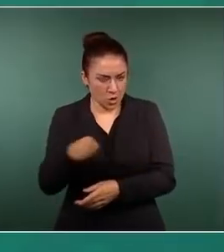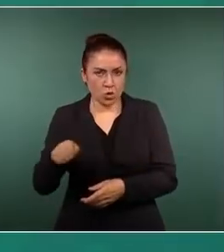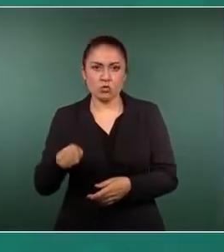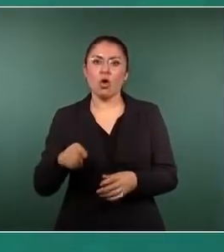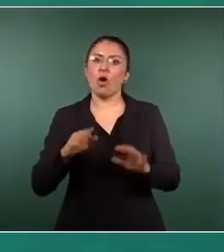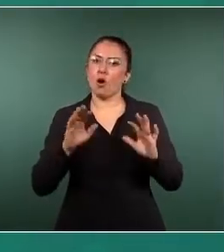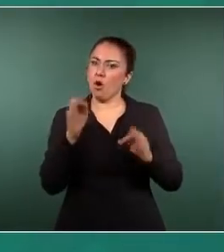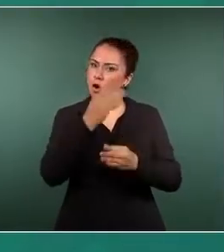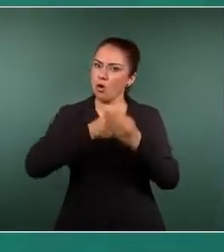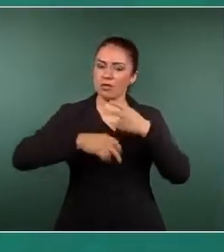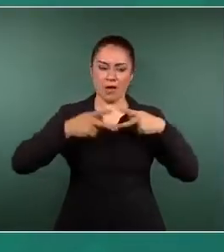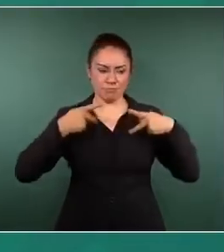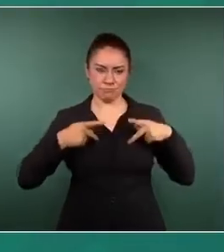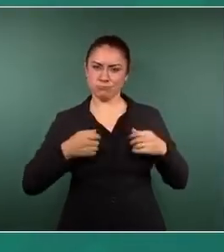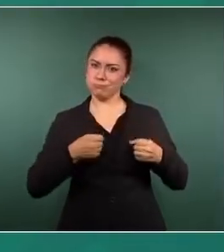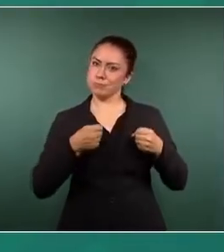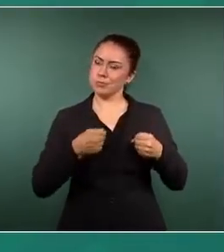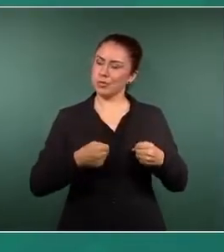pero